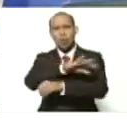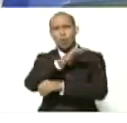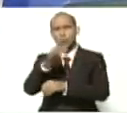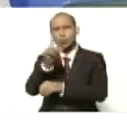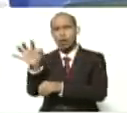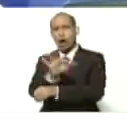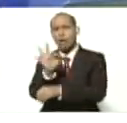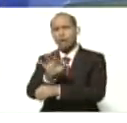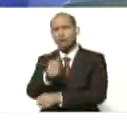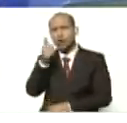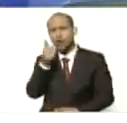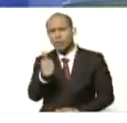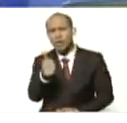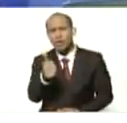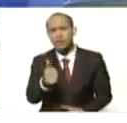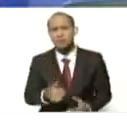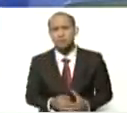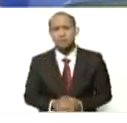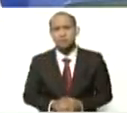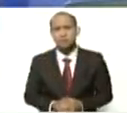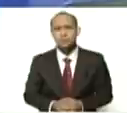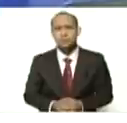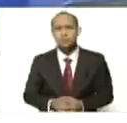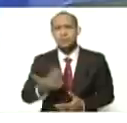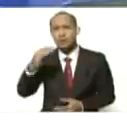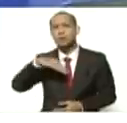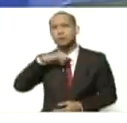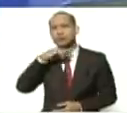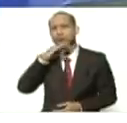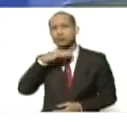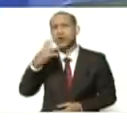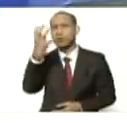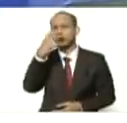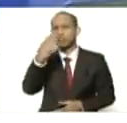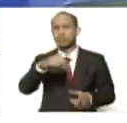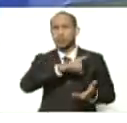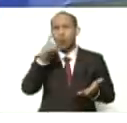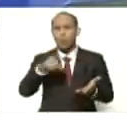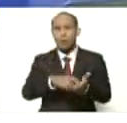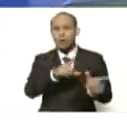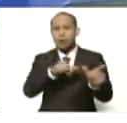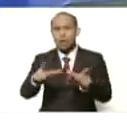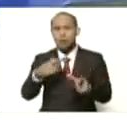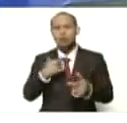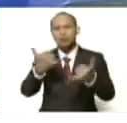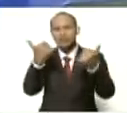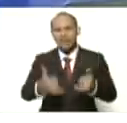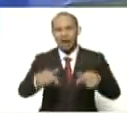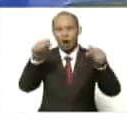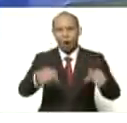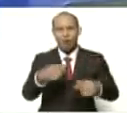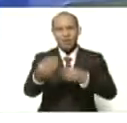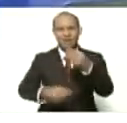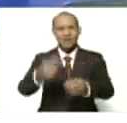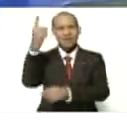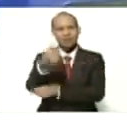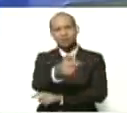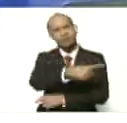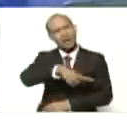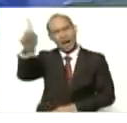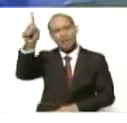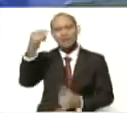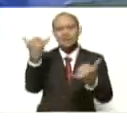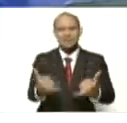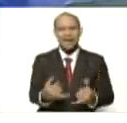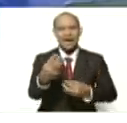funcionando el poliedro tiene todo tiene los trinos tiene todo quiero revista hoy mismo salgan de ahí a pasar